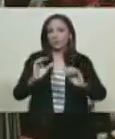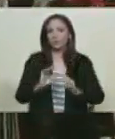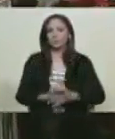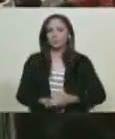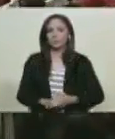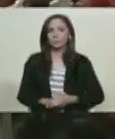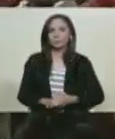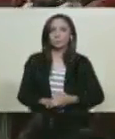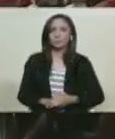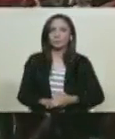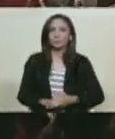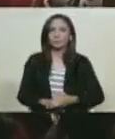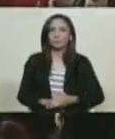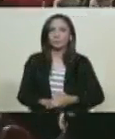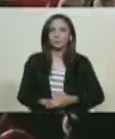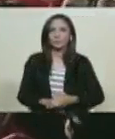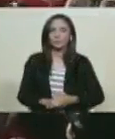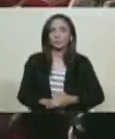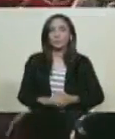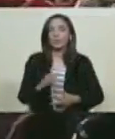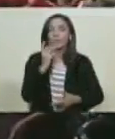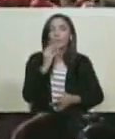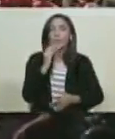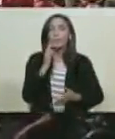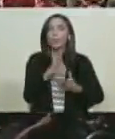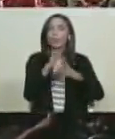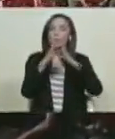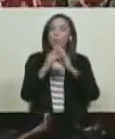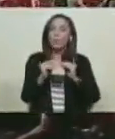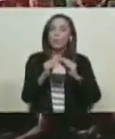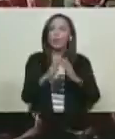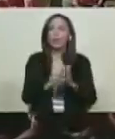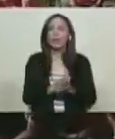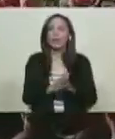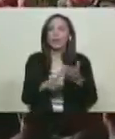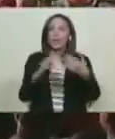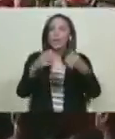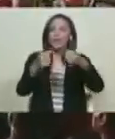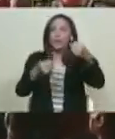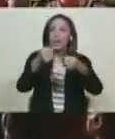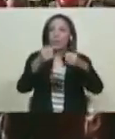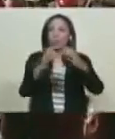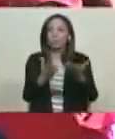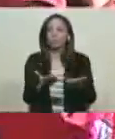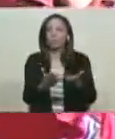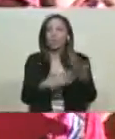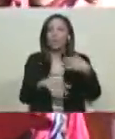como en cada allí con los giseros, un aplauso a los giseros de Venezuela.